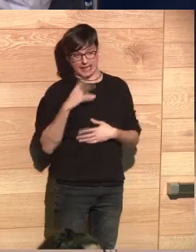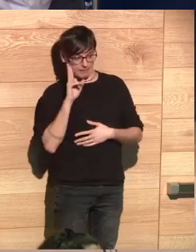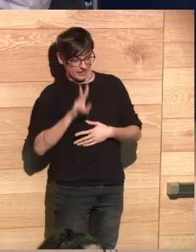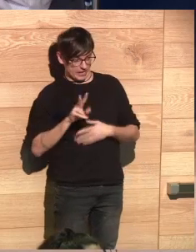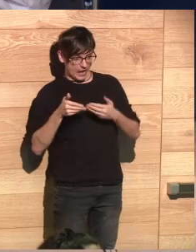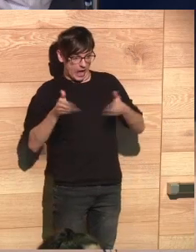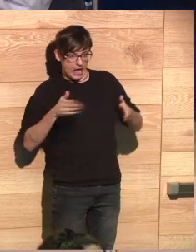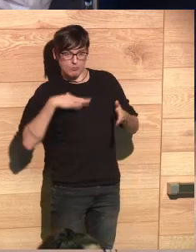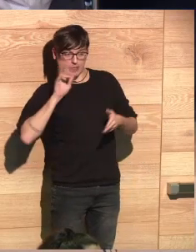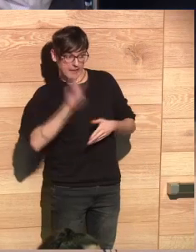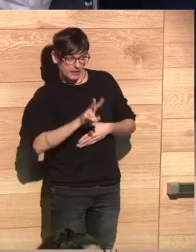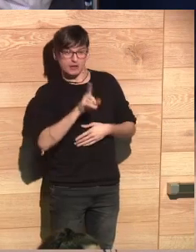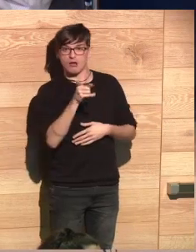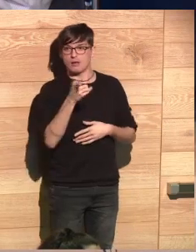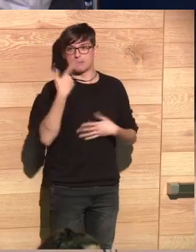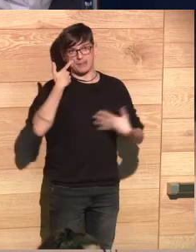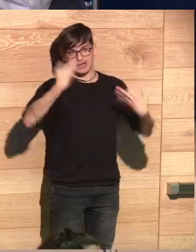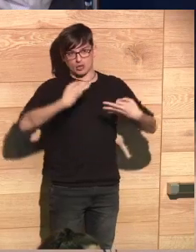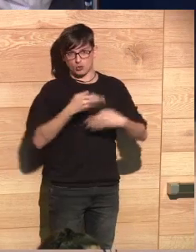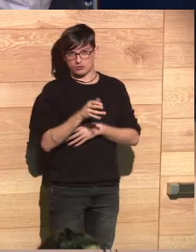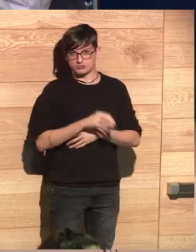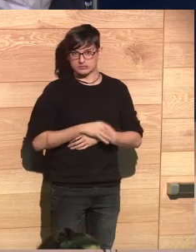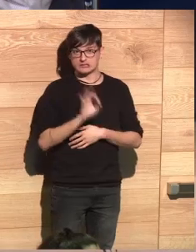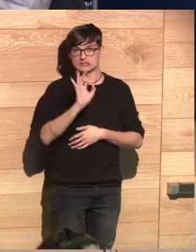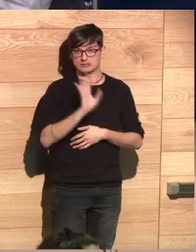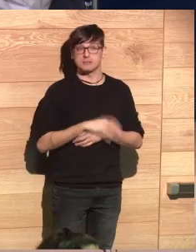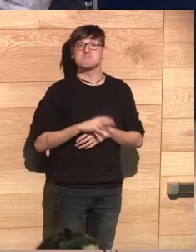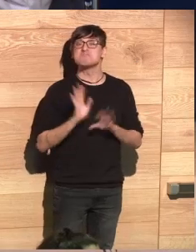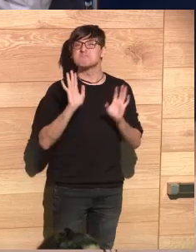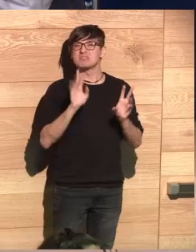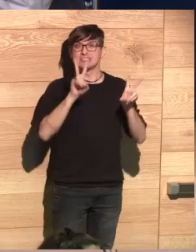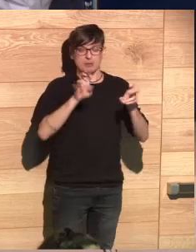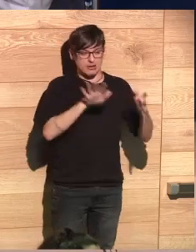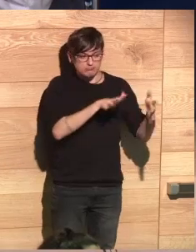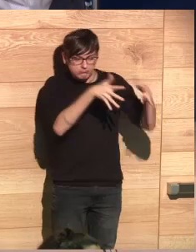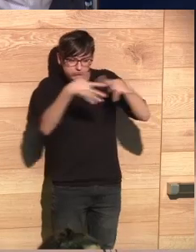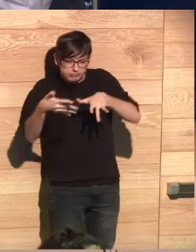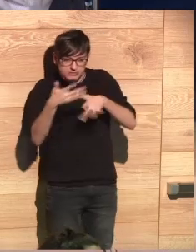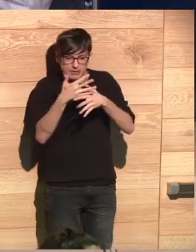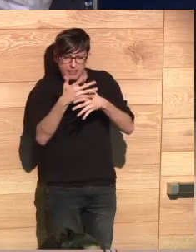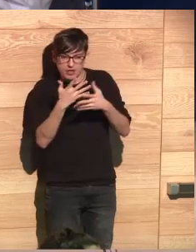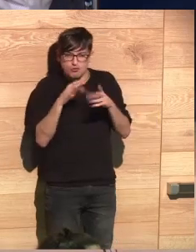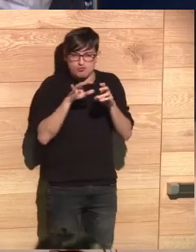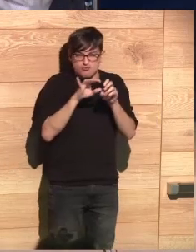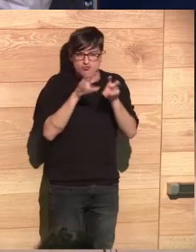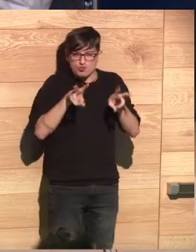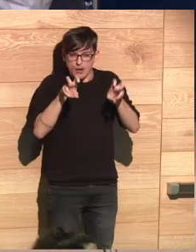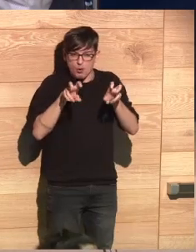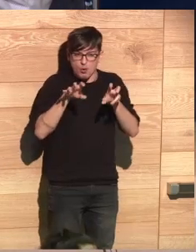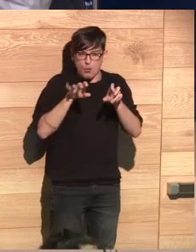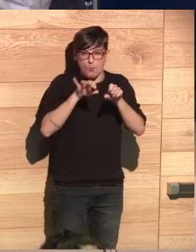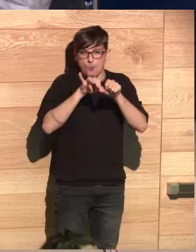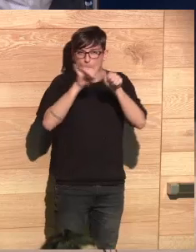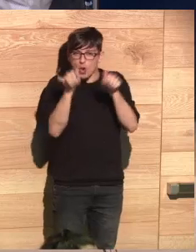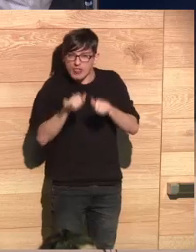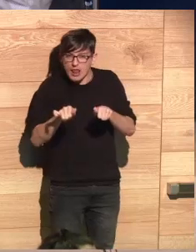uno de los peligros de los videojuegos. Pero viendo esta gamificación, estos nuevos modelos de mercado, ese hecho de aunque pagues